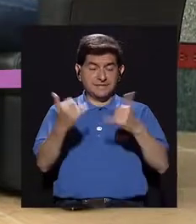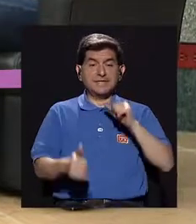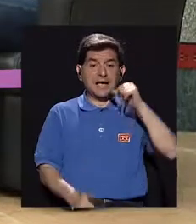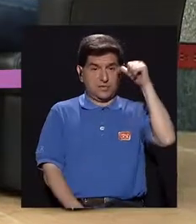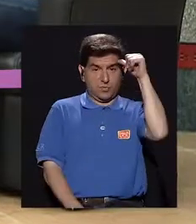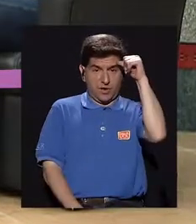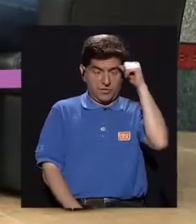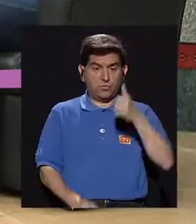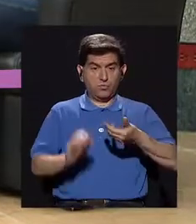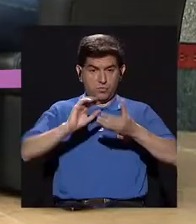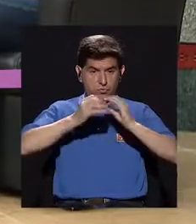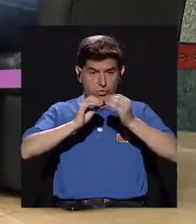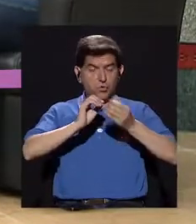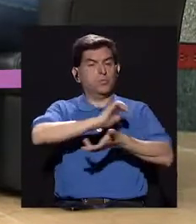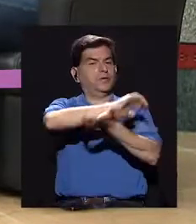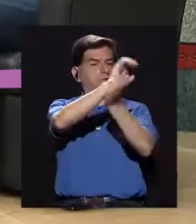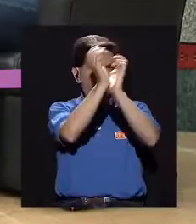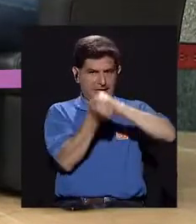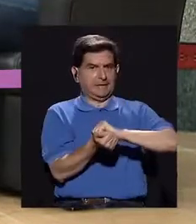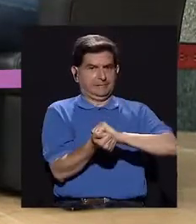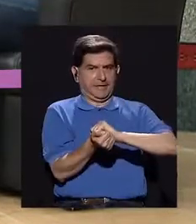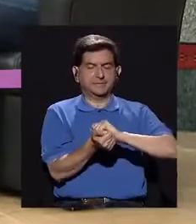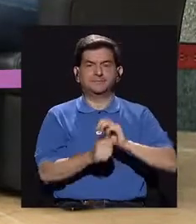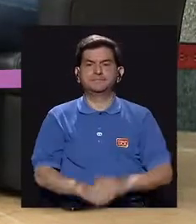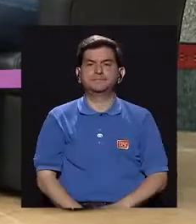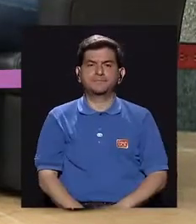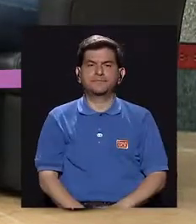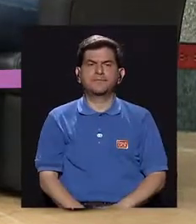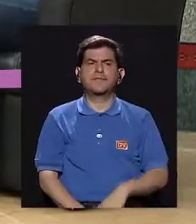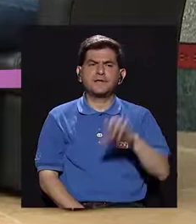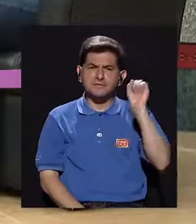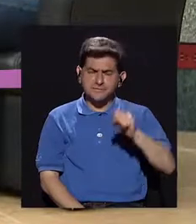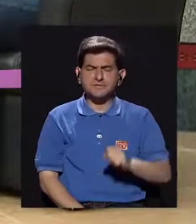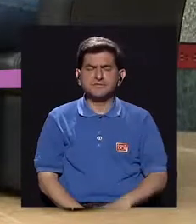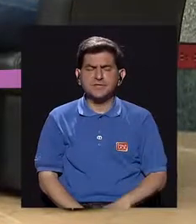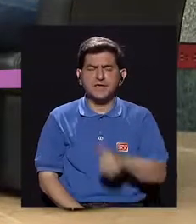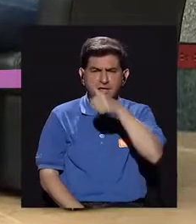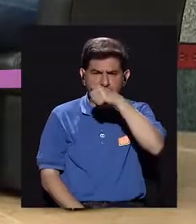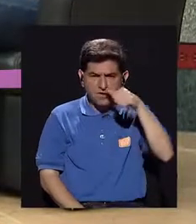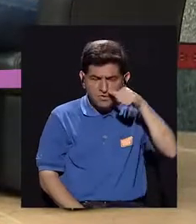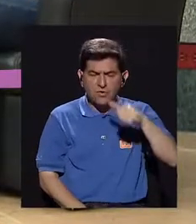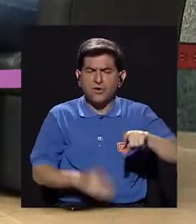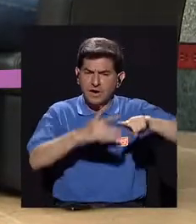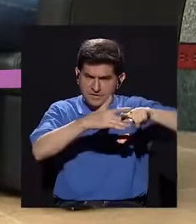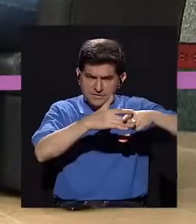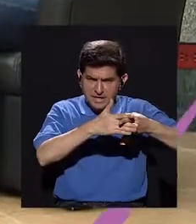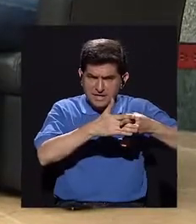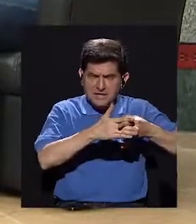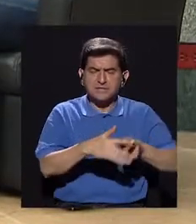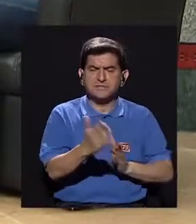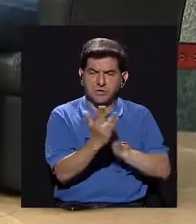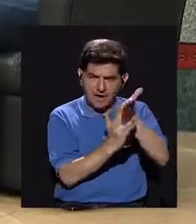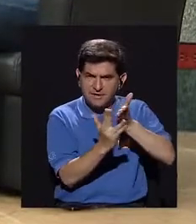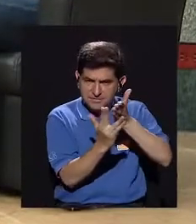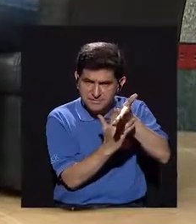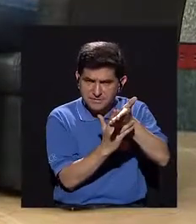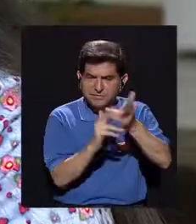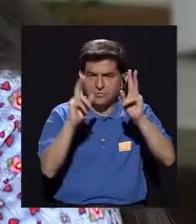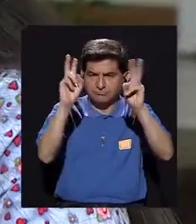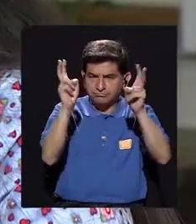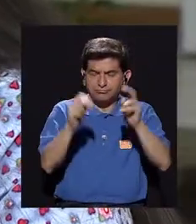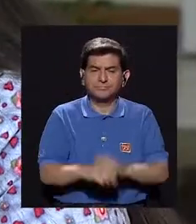de ya de adultos, ya las cifras inclusive cambian, ¿verdad? Porque sí, igual tenemos como las drogas de entrada o puerta que